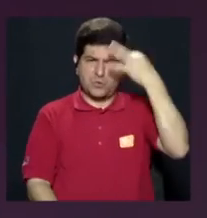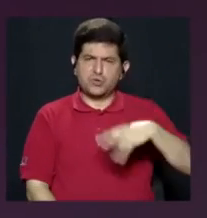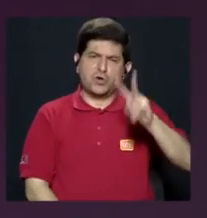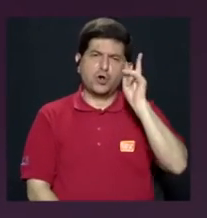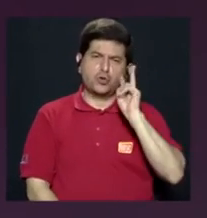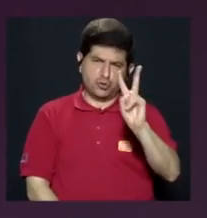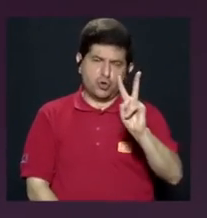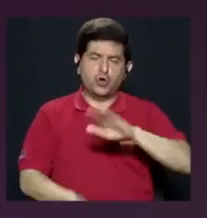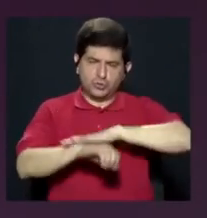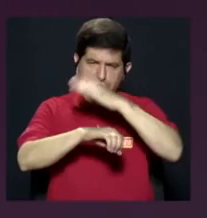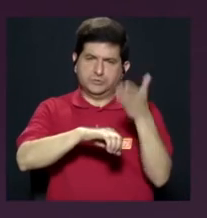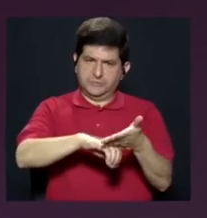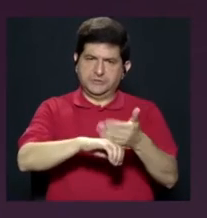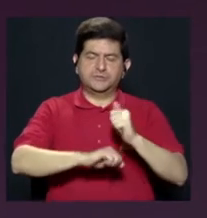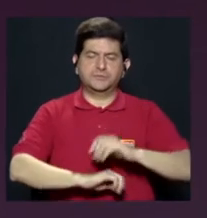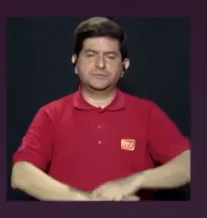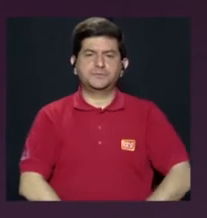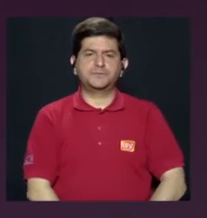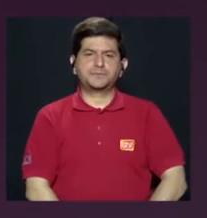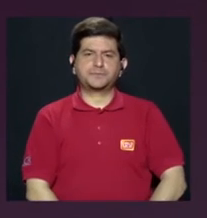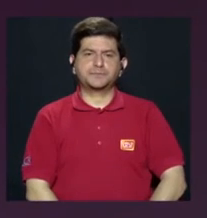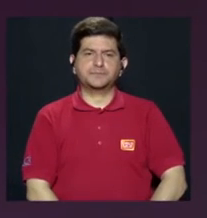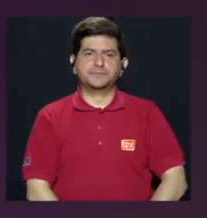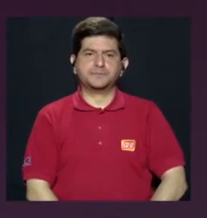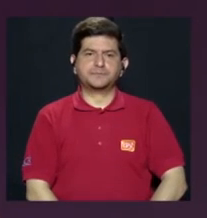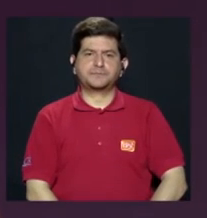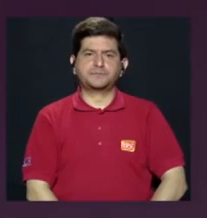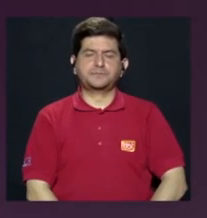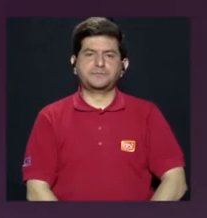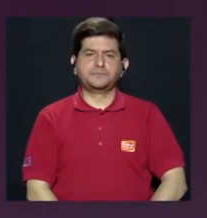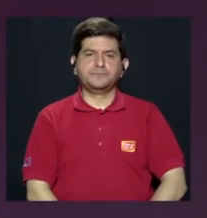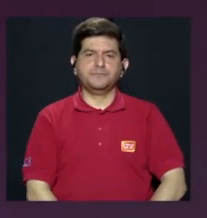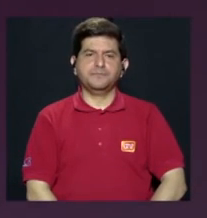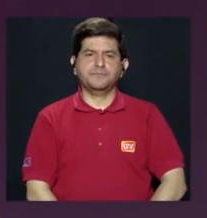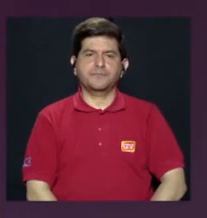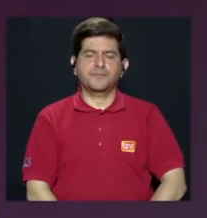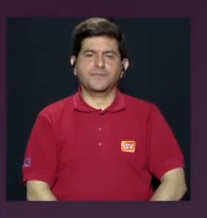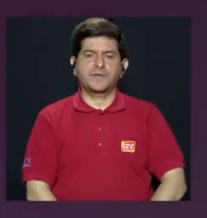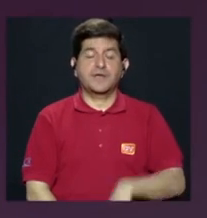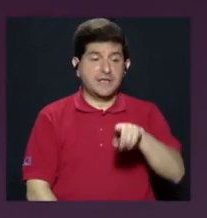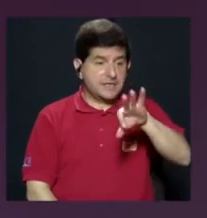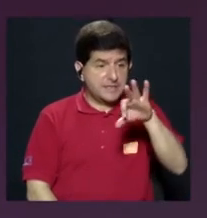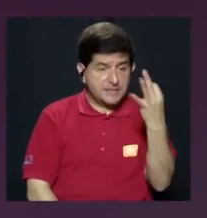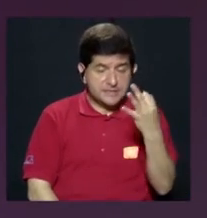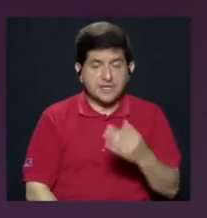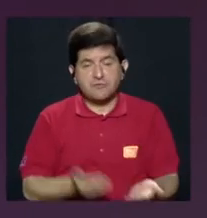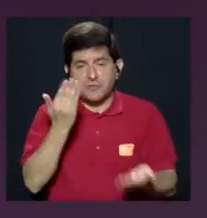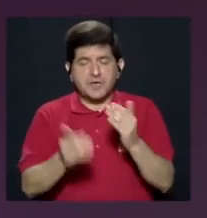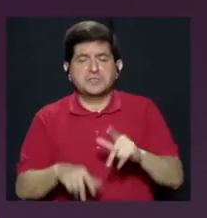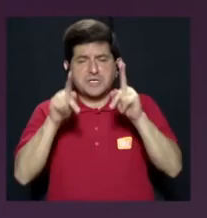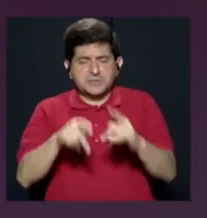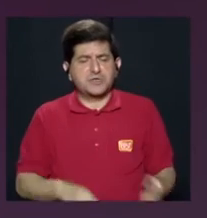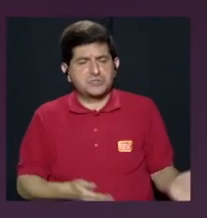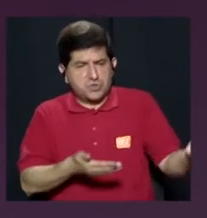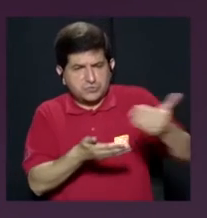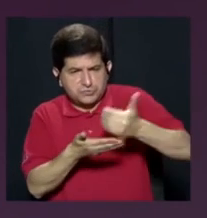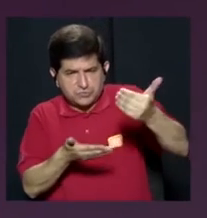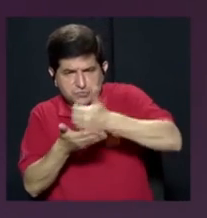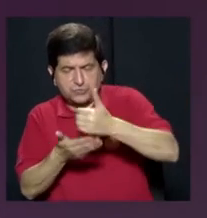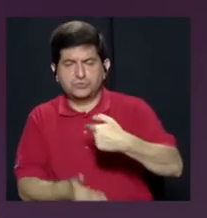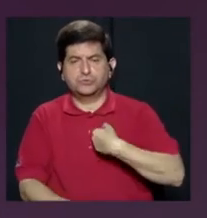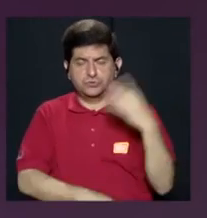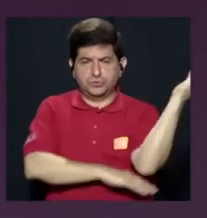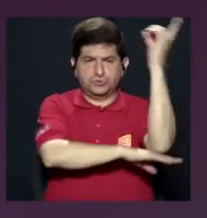dos embarazadas. Y así vamos recogiendo gente. El día que a mí me